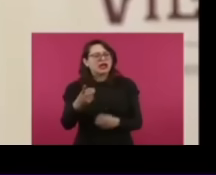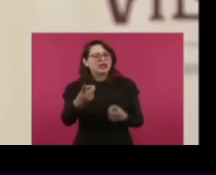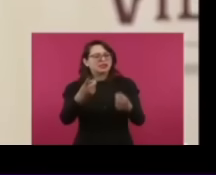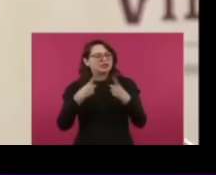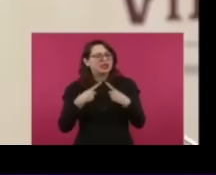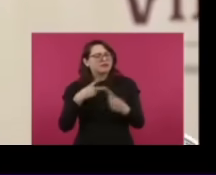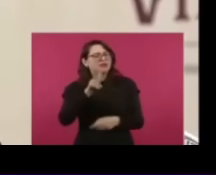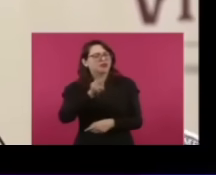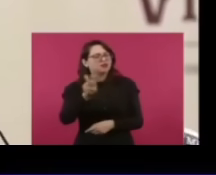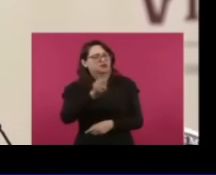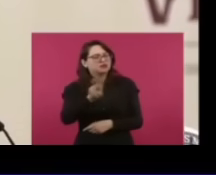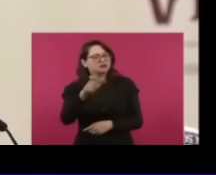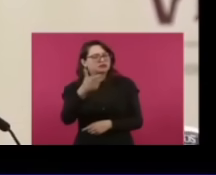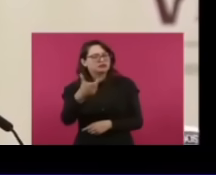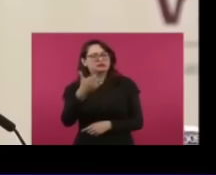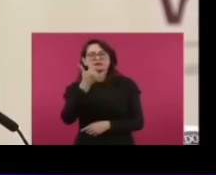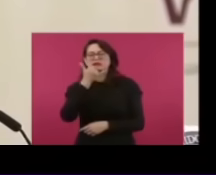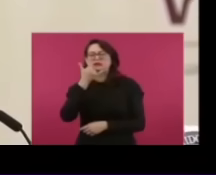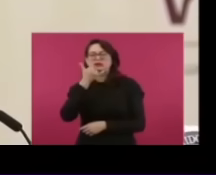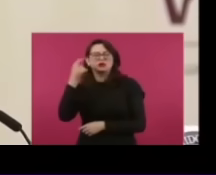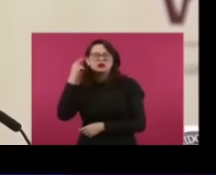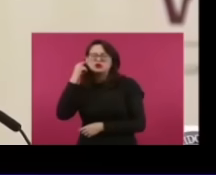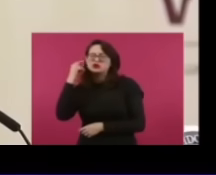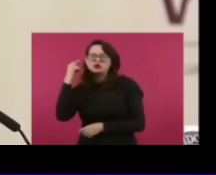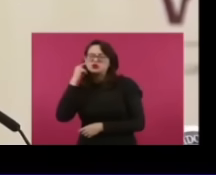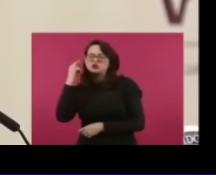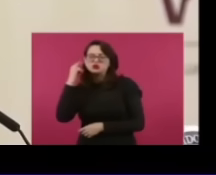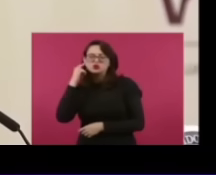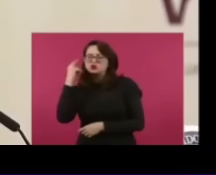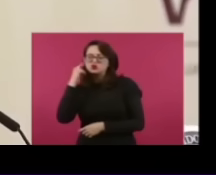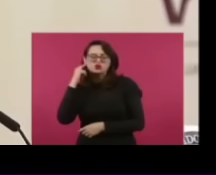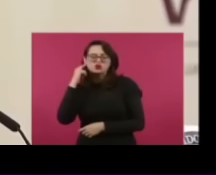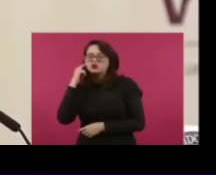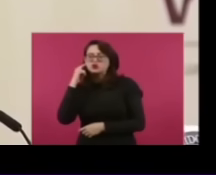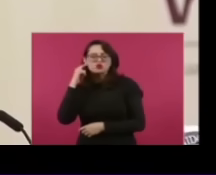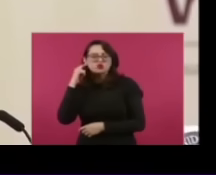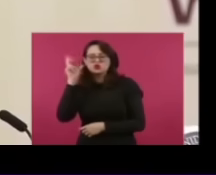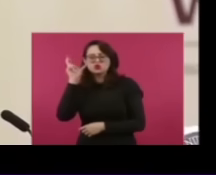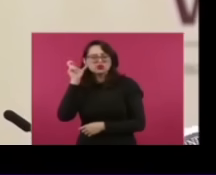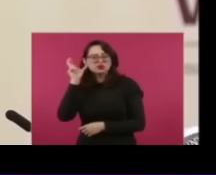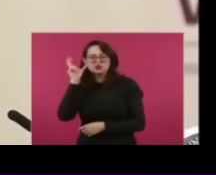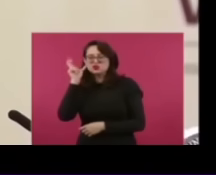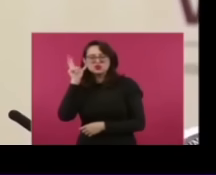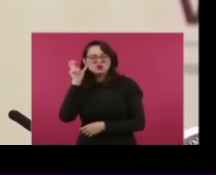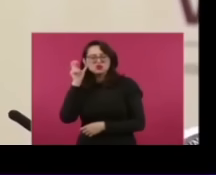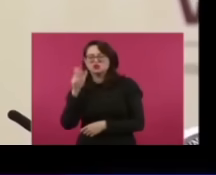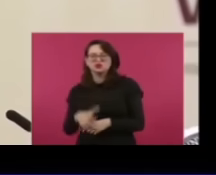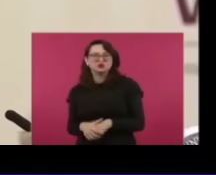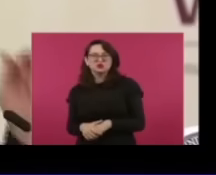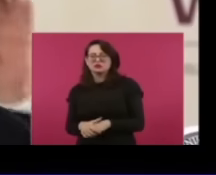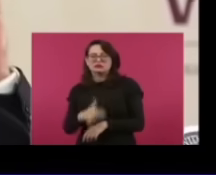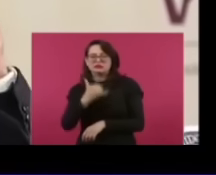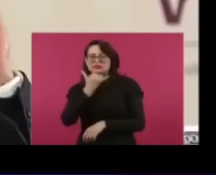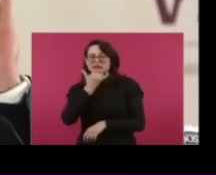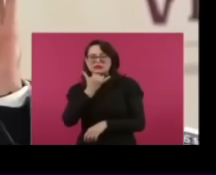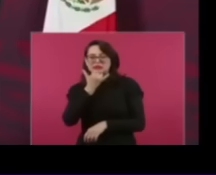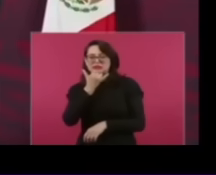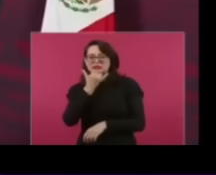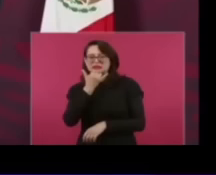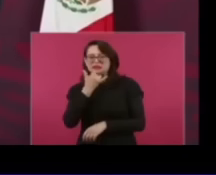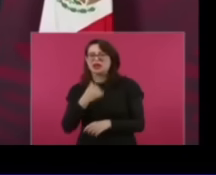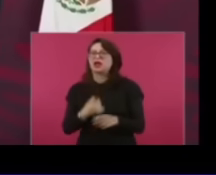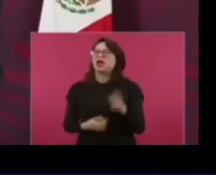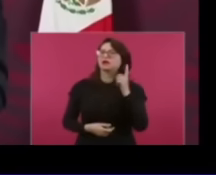sido empático y se había burlado del dolor de los padres. Cuando se le preguntó, video que fue sacado de contexto,